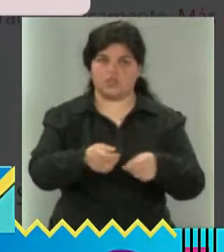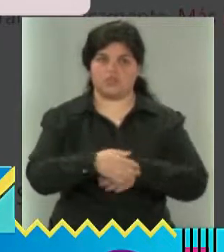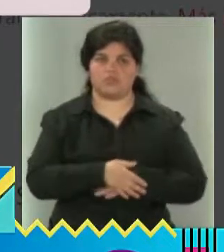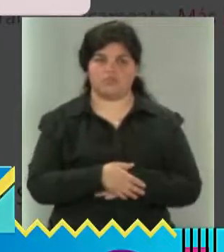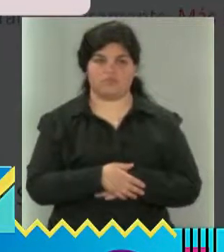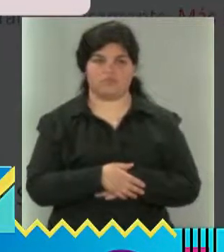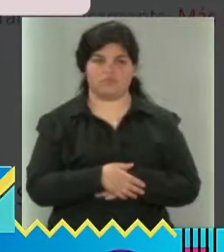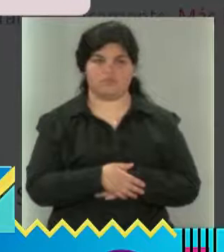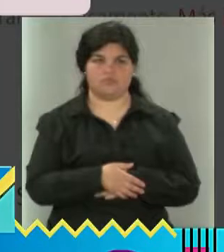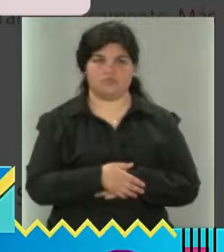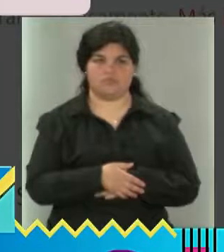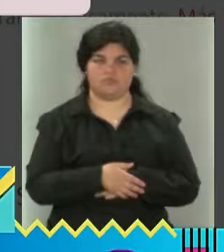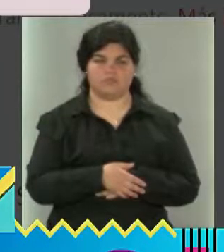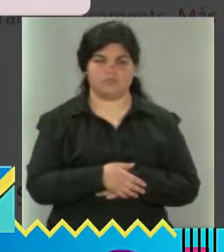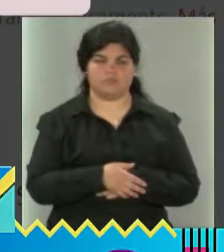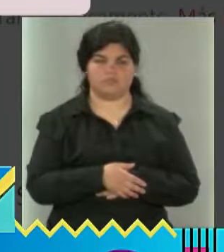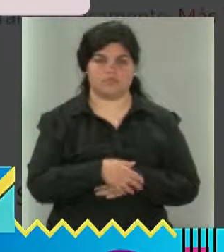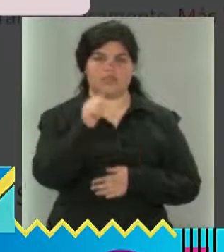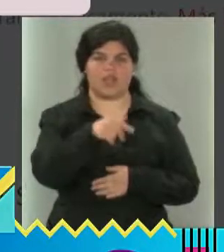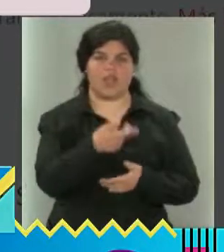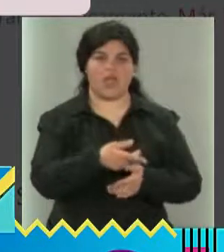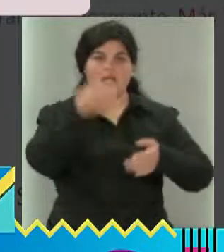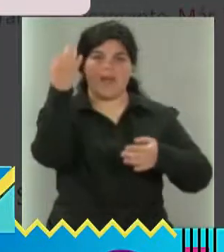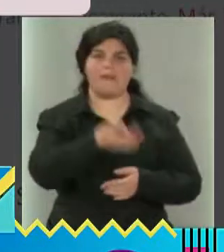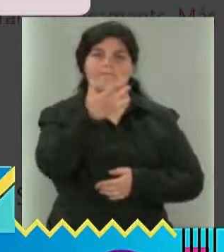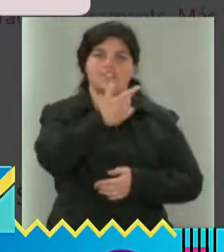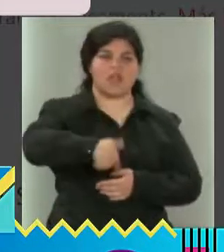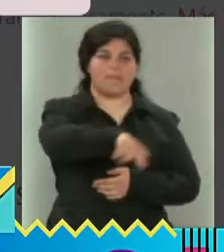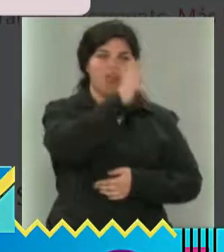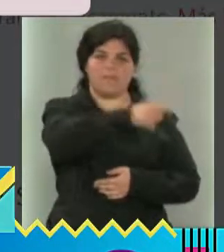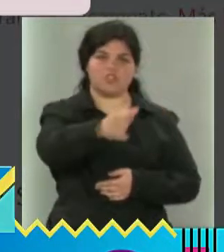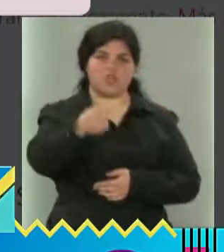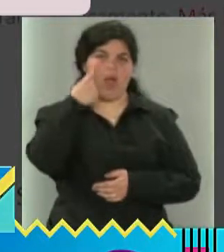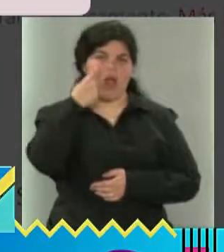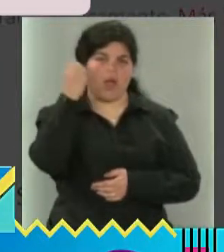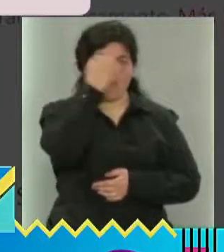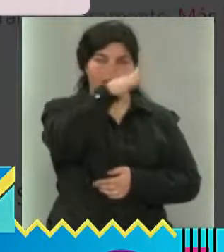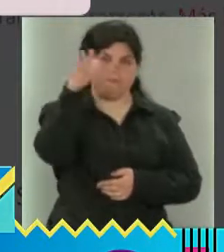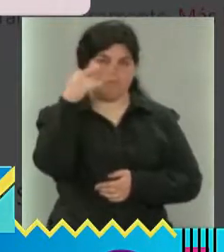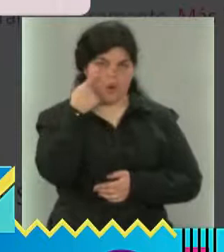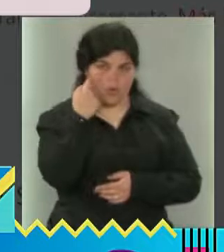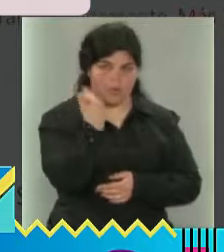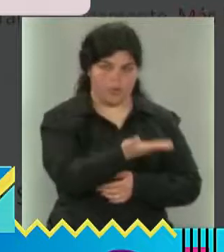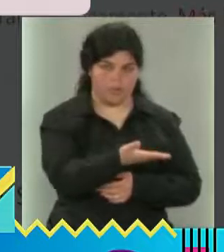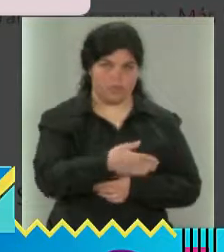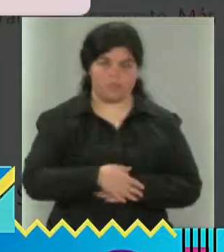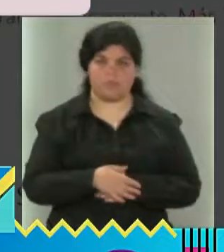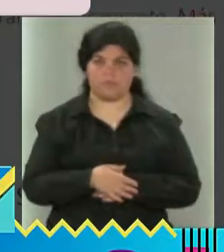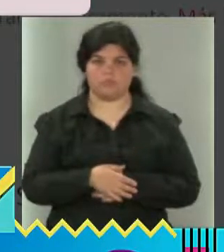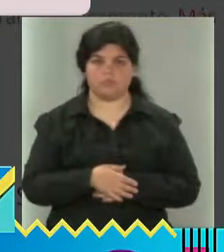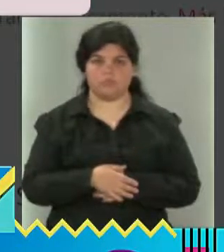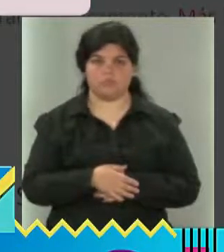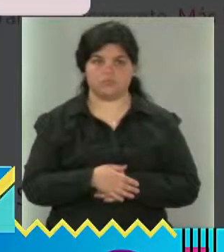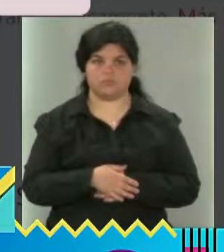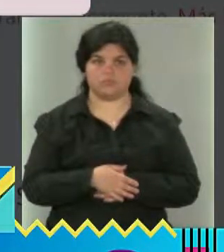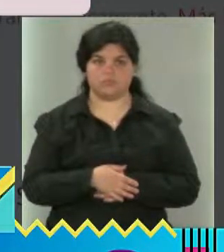Repetimos ahí. Específicas para los pobladores rurales. Bien, específicas para pobladores rurales. ¿Sí? Y ahí, bueno,